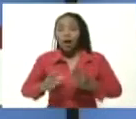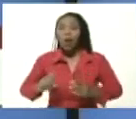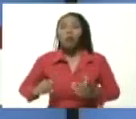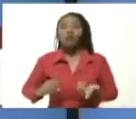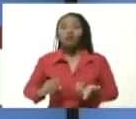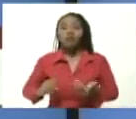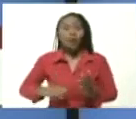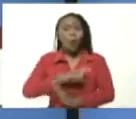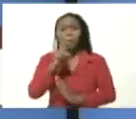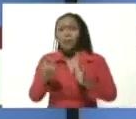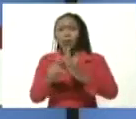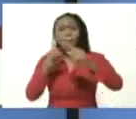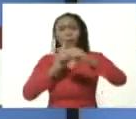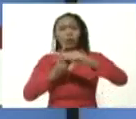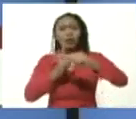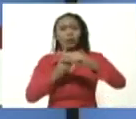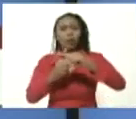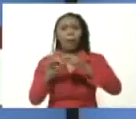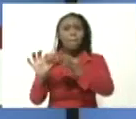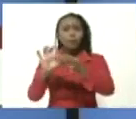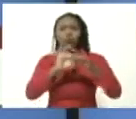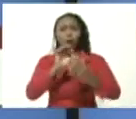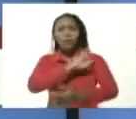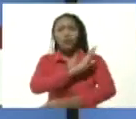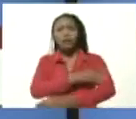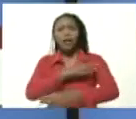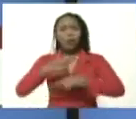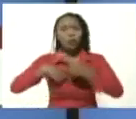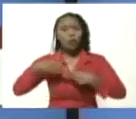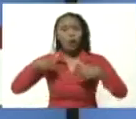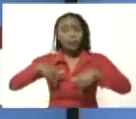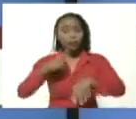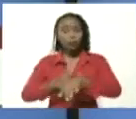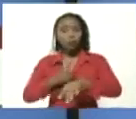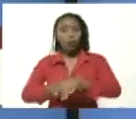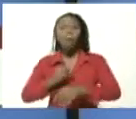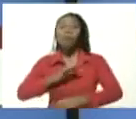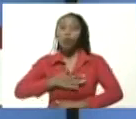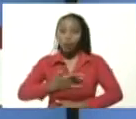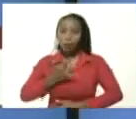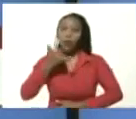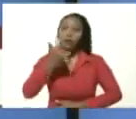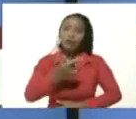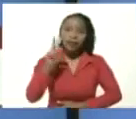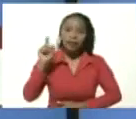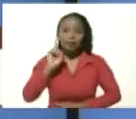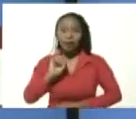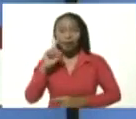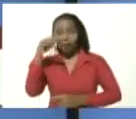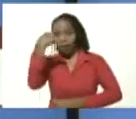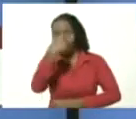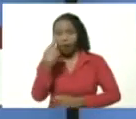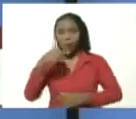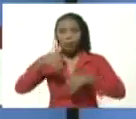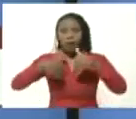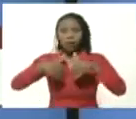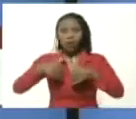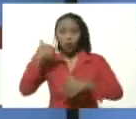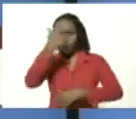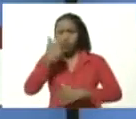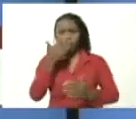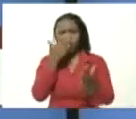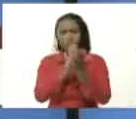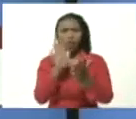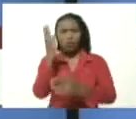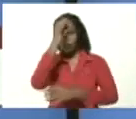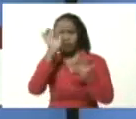positivo, la unidad de las fuerzas revolucionarias en este momento, podemos garantizarla de cara a las elecciones sin ninguna duda, sin